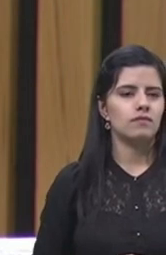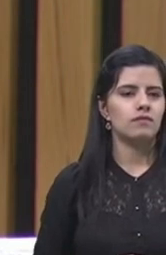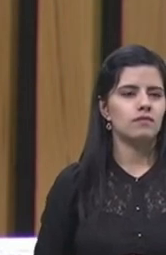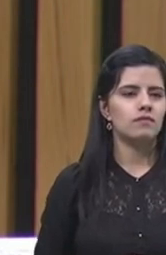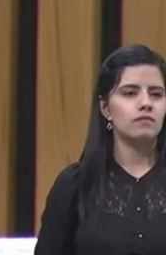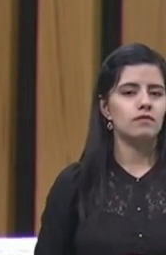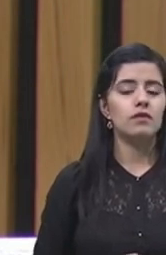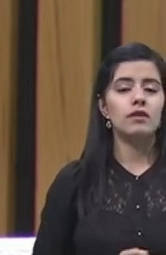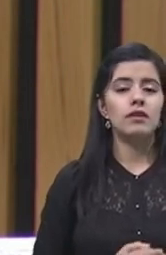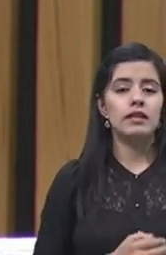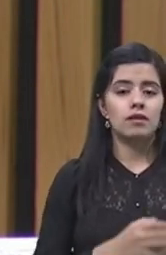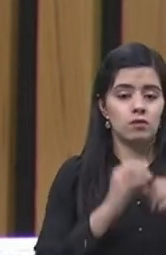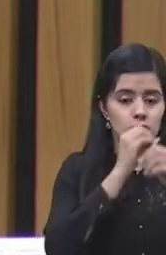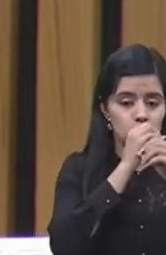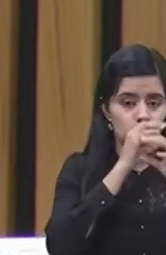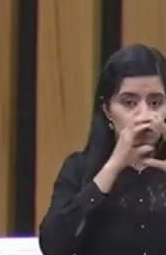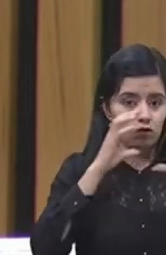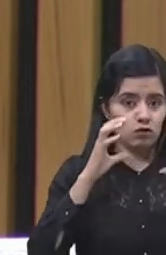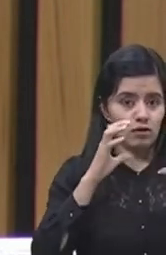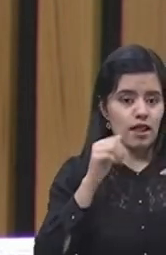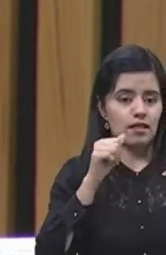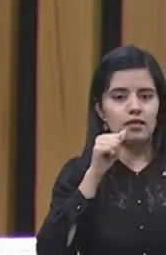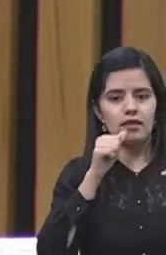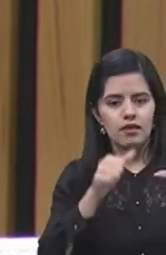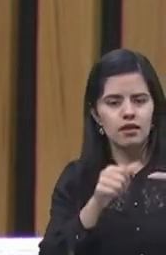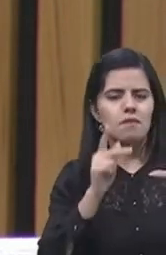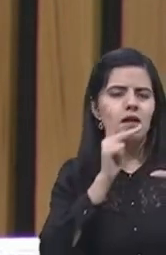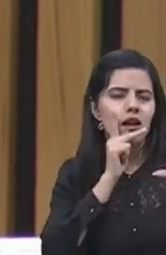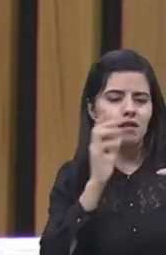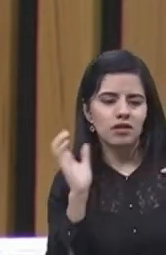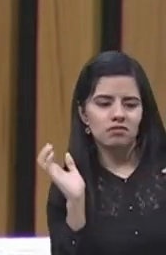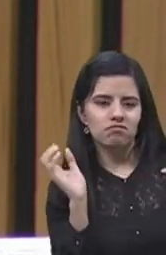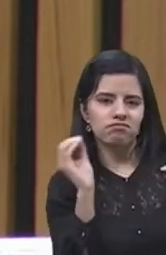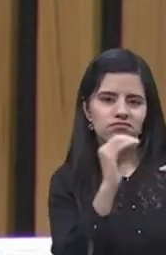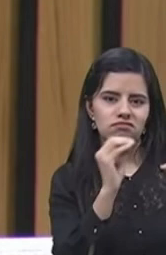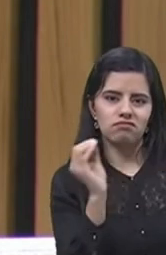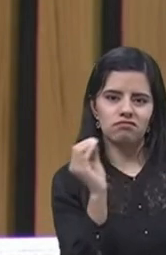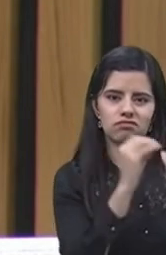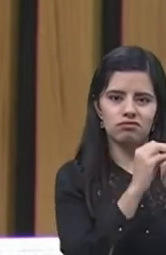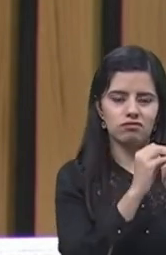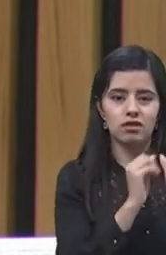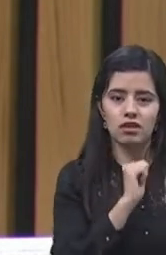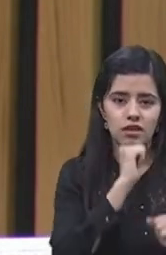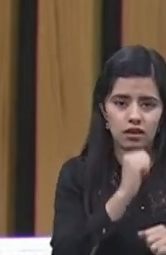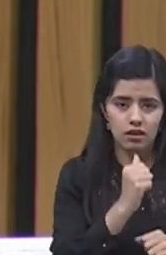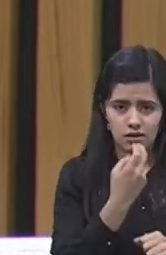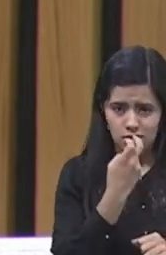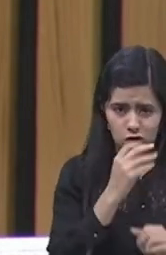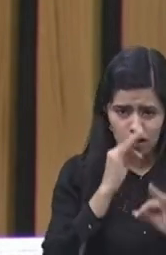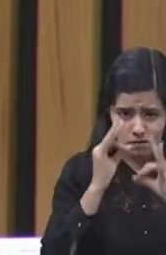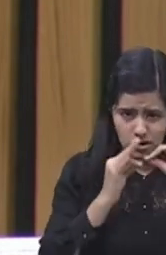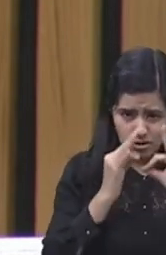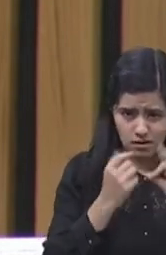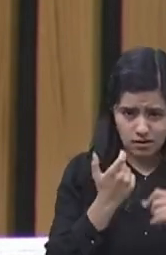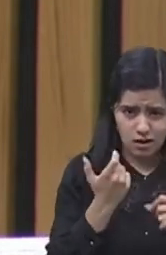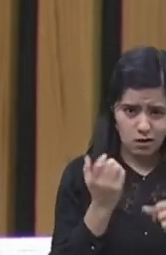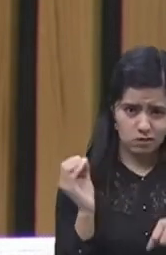Monreal, pues no va contra el INE ni contra el Tribunal Electoral. Es todo lo contrario que sí propone el presidente Andrés Manuel López